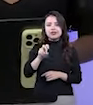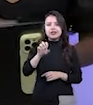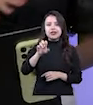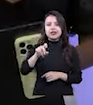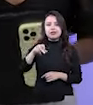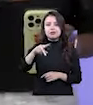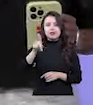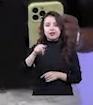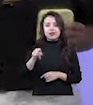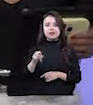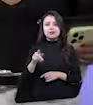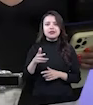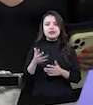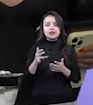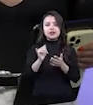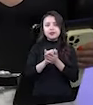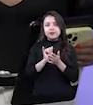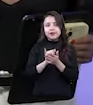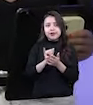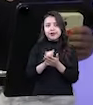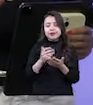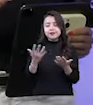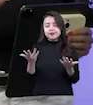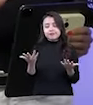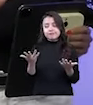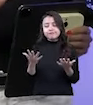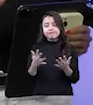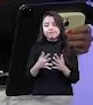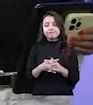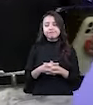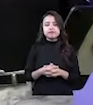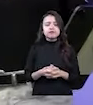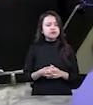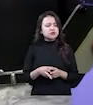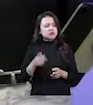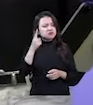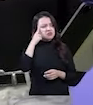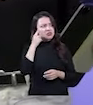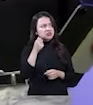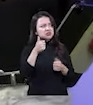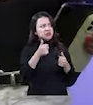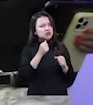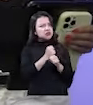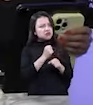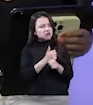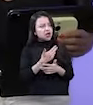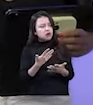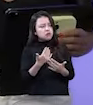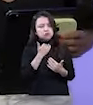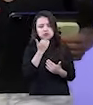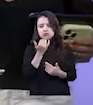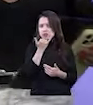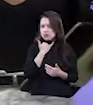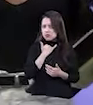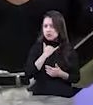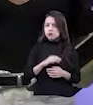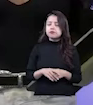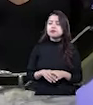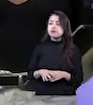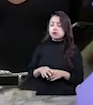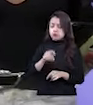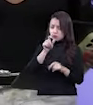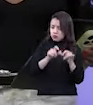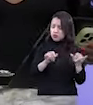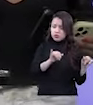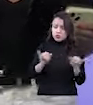usuarios. Y con esas intervenciones que no cayeron muy bien... A mí me parecía que estaba haciendo bien el trabajo. No Exacto. sé si estoy equivocado. No, muchas personas pensaban